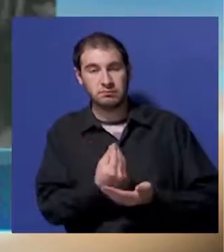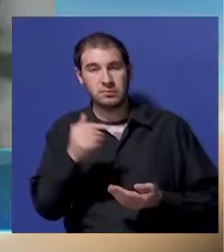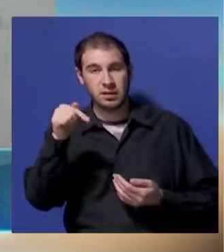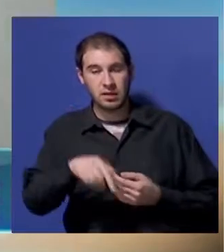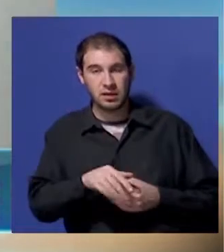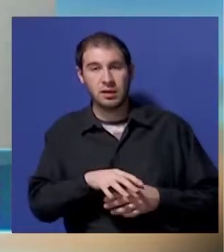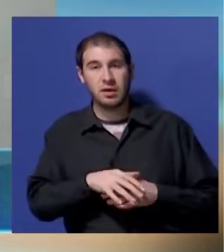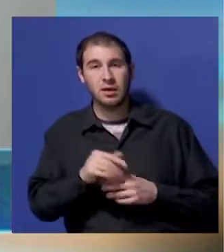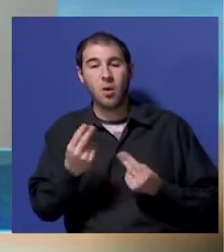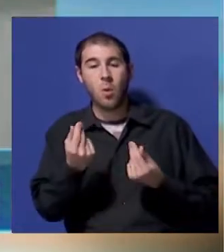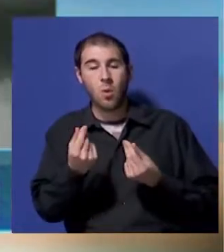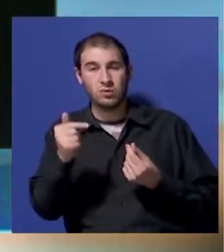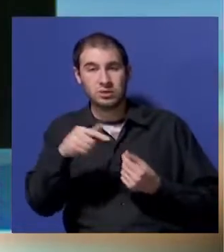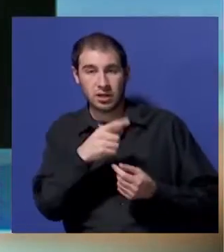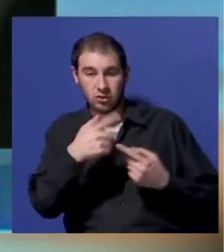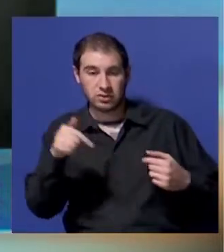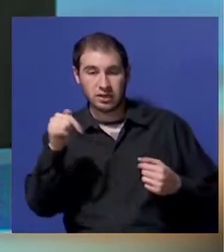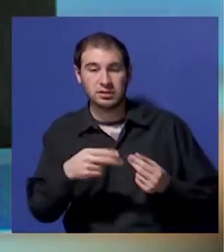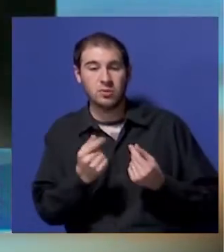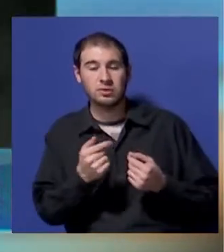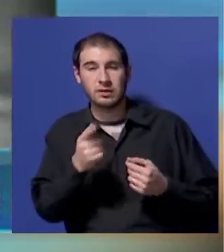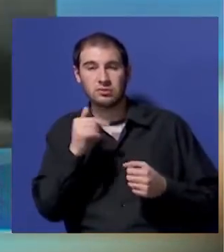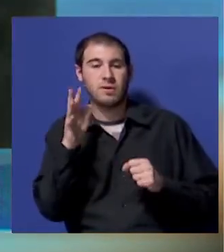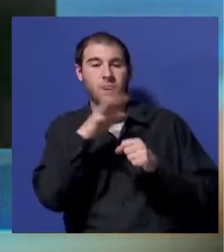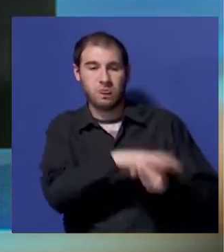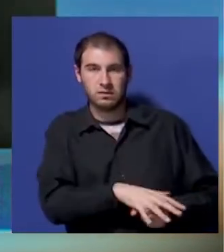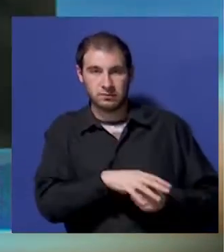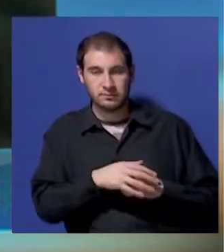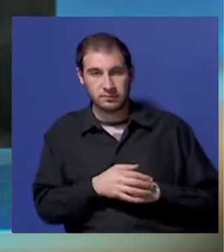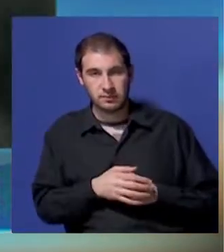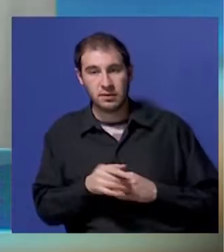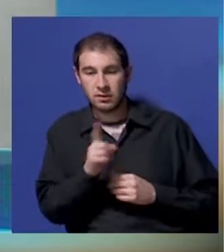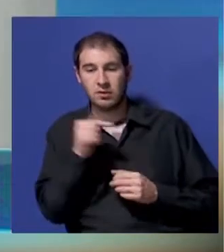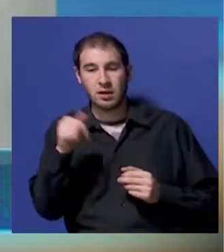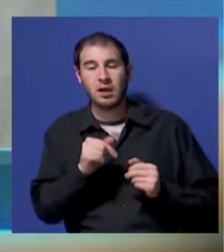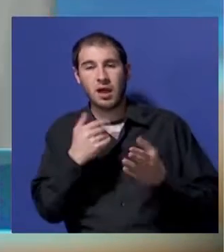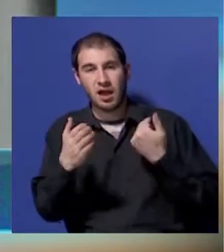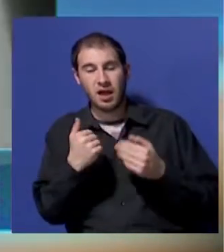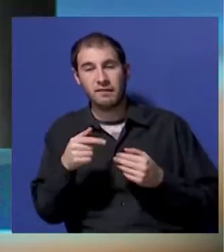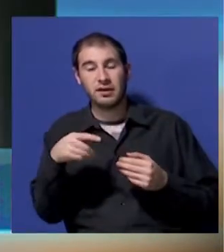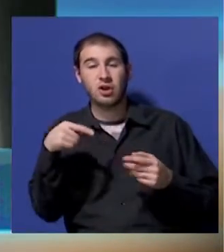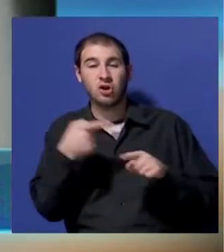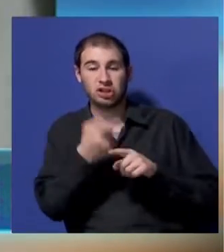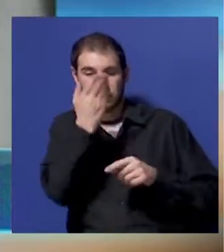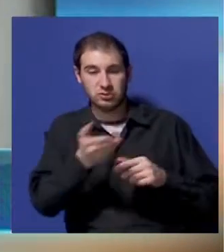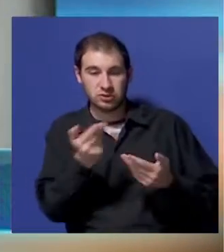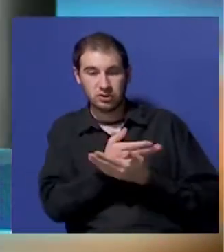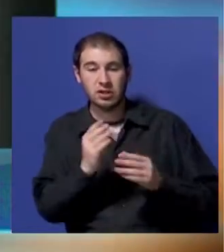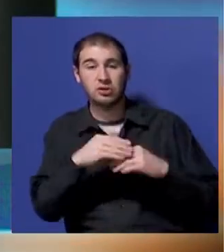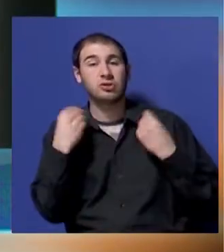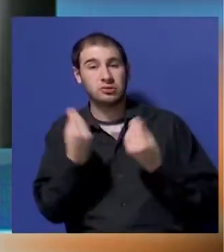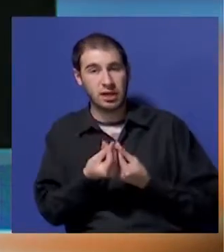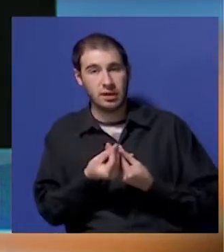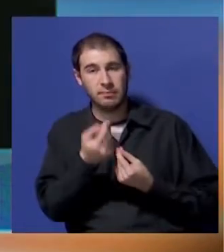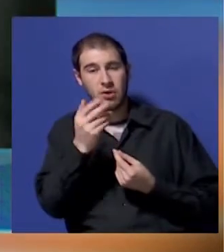lo que hace es utilizar esos recursos para la represión ilegal. Por eso estamos hablando de crímenes de lesa humanidad. La cifra de